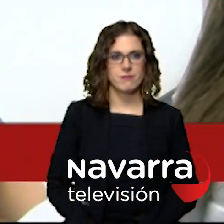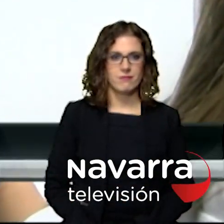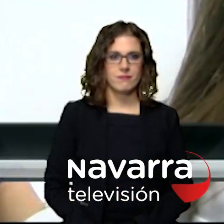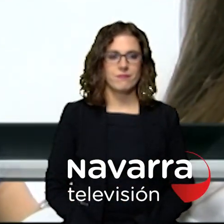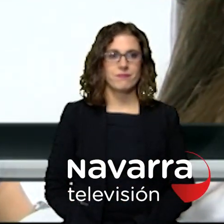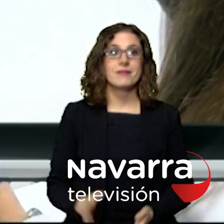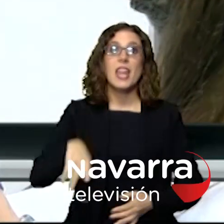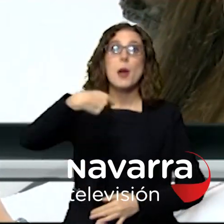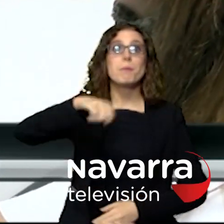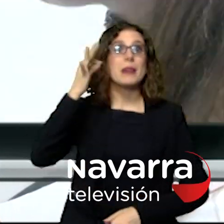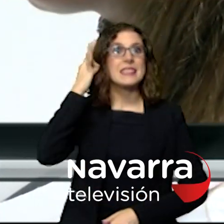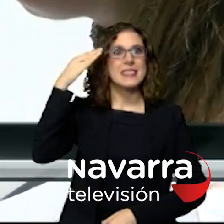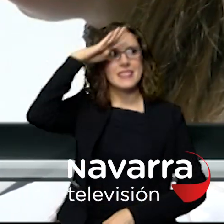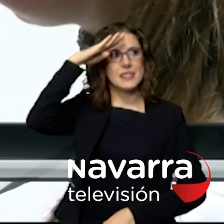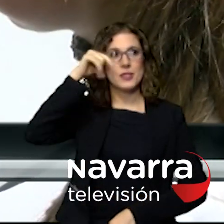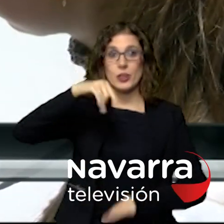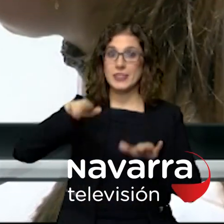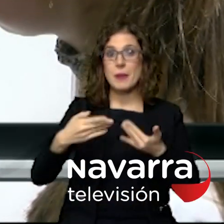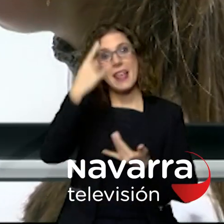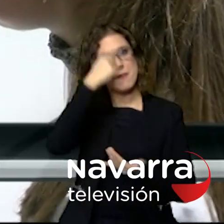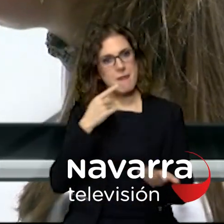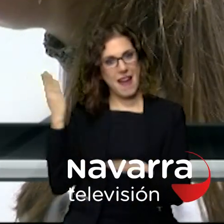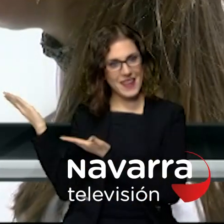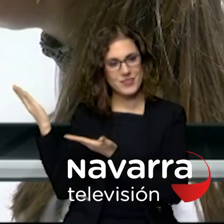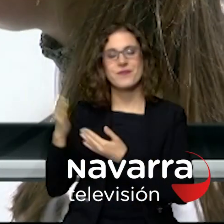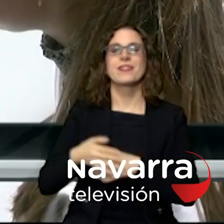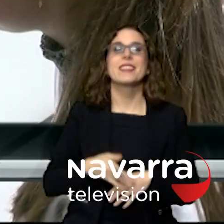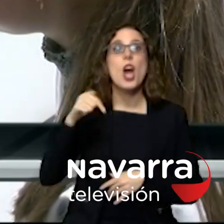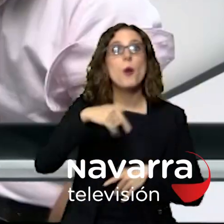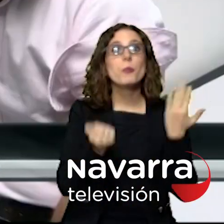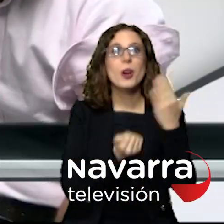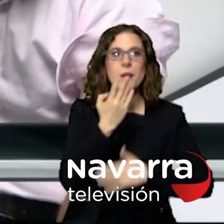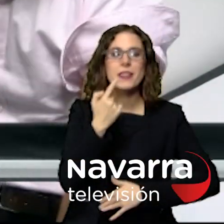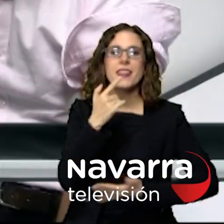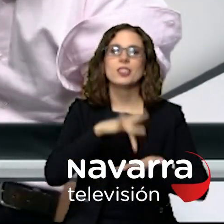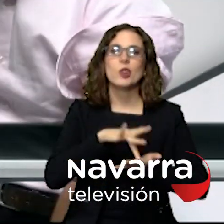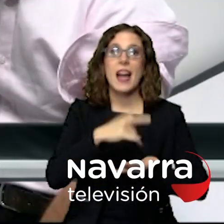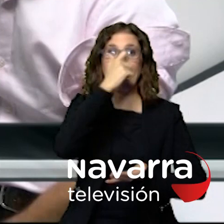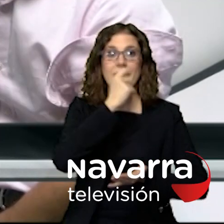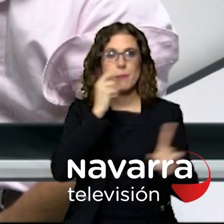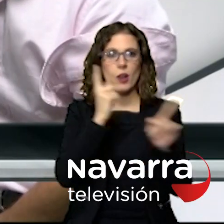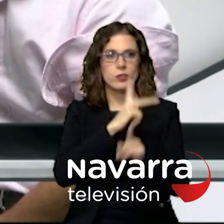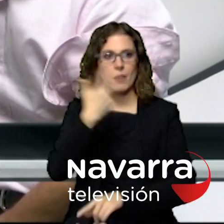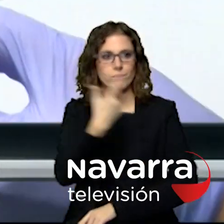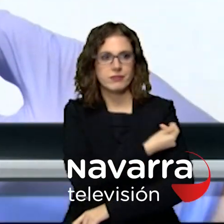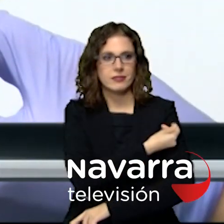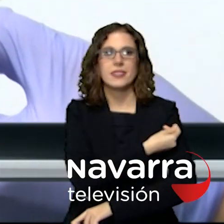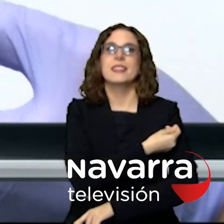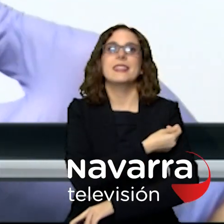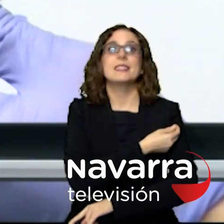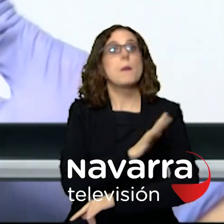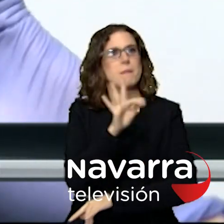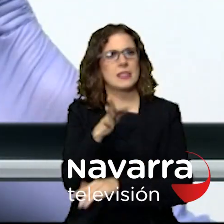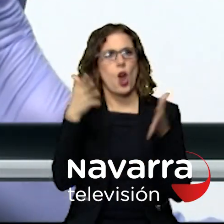La presidenta Chivite, que hoy deja también esta otra imagen. Esta mañana se ha vacunado contra la gripe y lo ha hecho junto a otros cuatro consejeros.